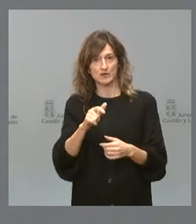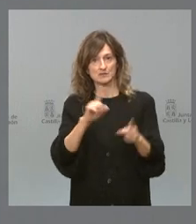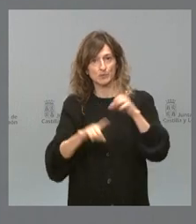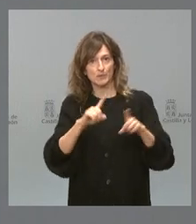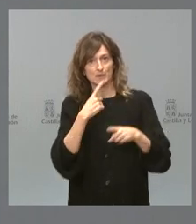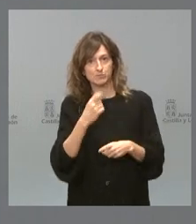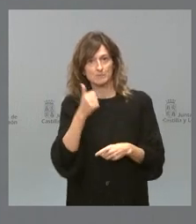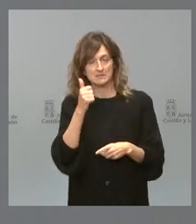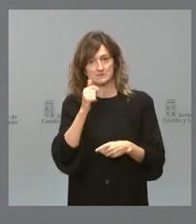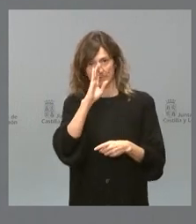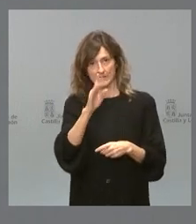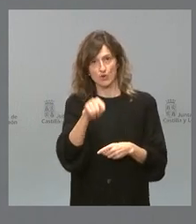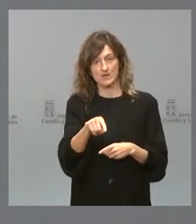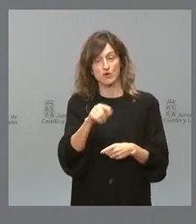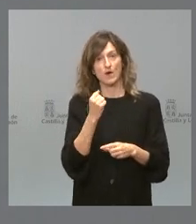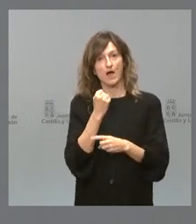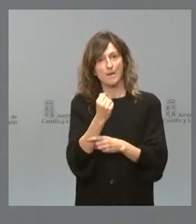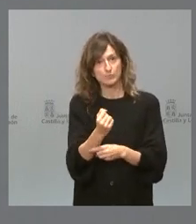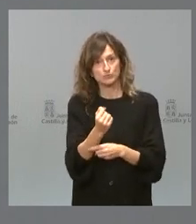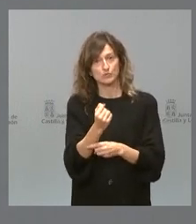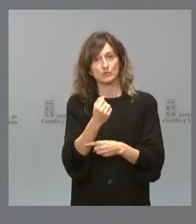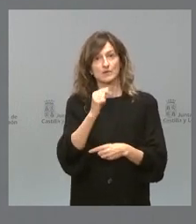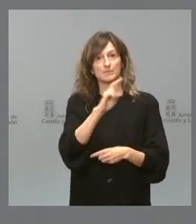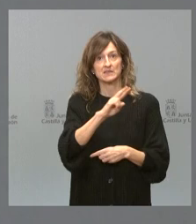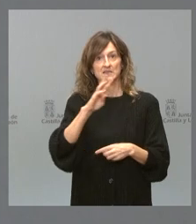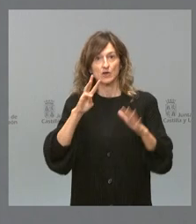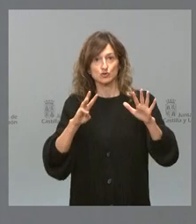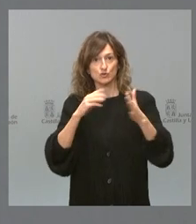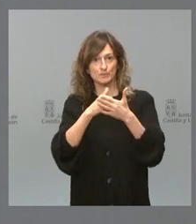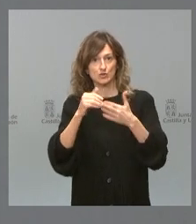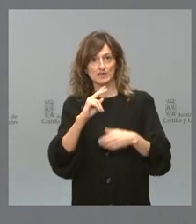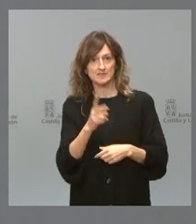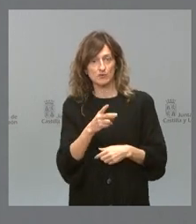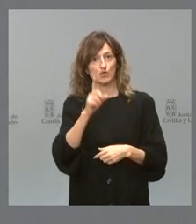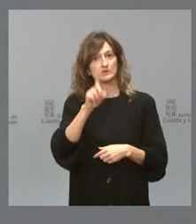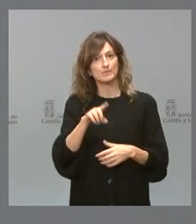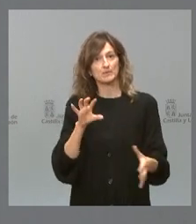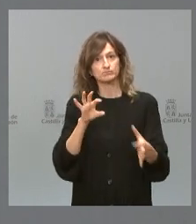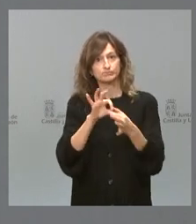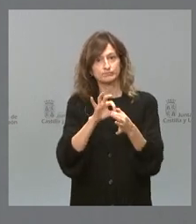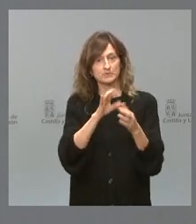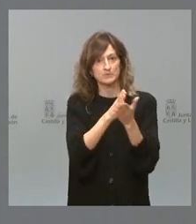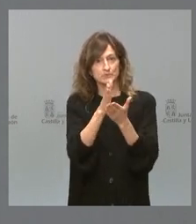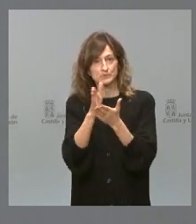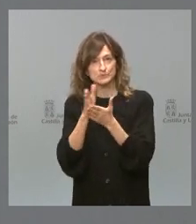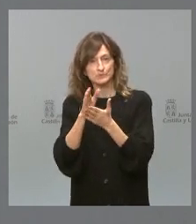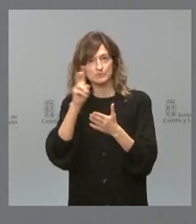y dificultades lo estamos reforzando sin lugar a dudas 28 millones de euros que también se une a un conjunto de actuaciones como estos 9 millones de euros